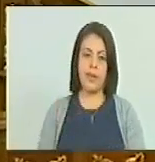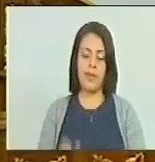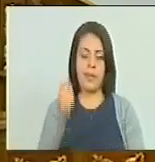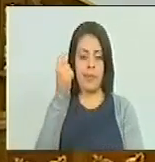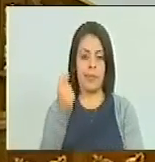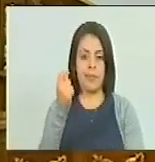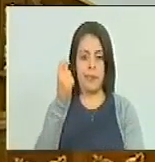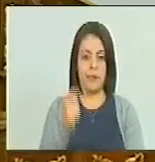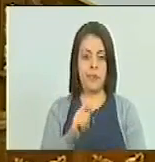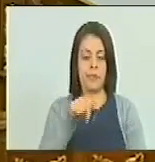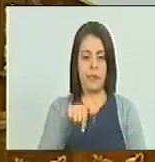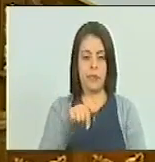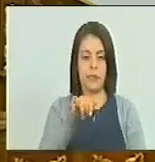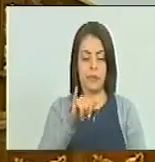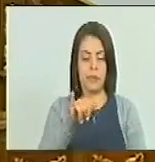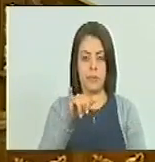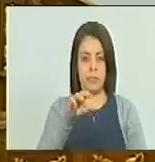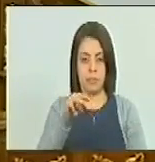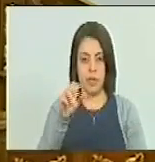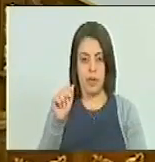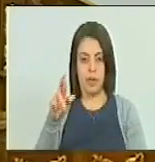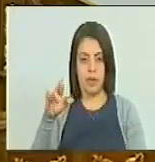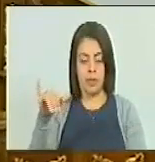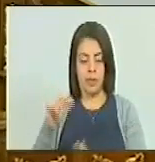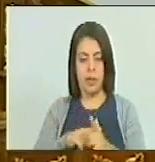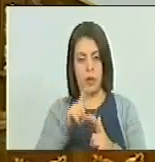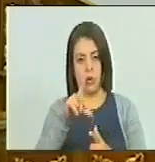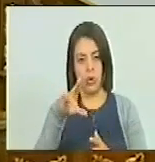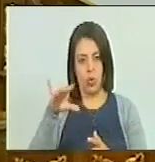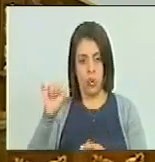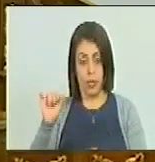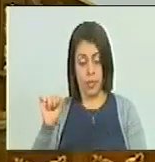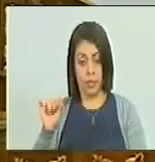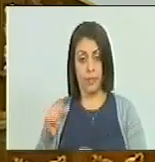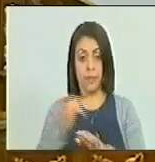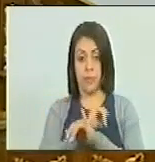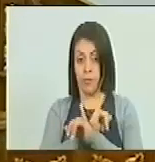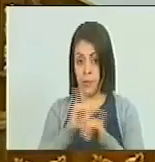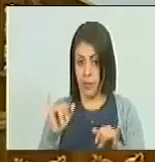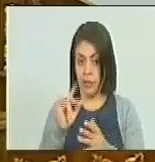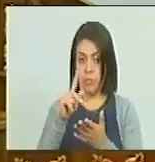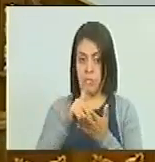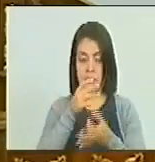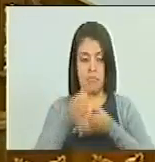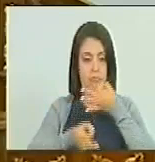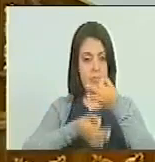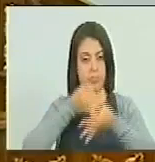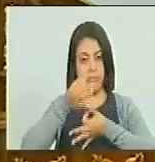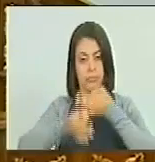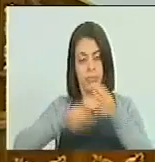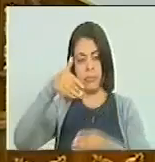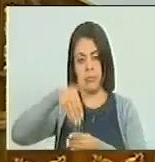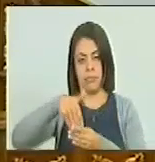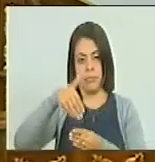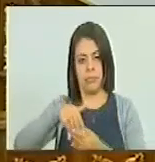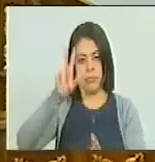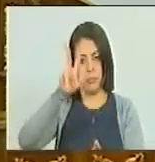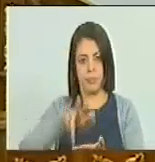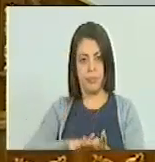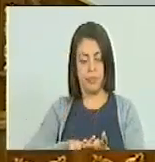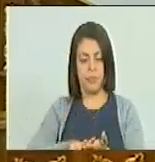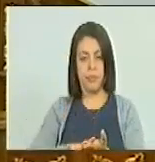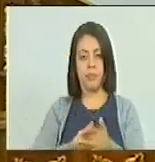los diputados Anuar Yunet Mali y Luis Augusto Romero. Finalizadas las intervenciones y sometido a votación,